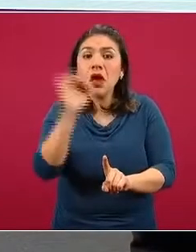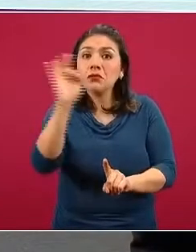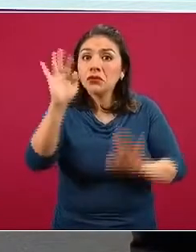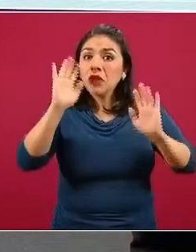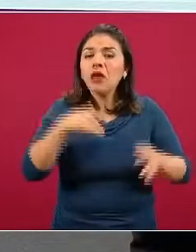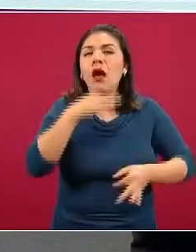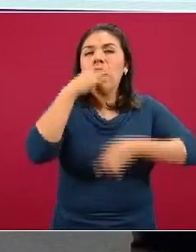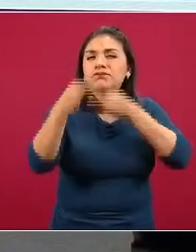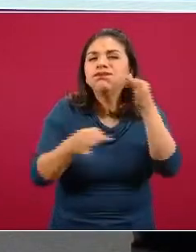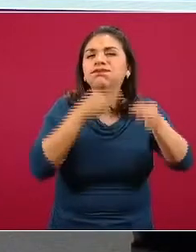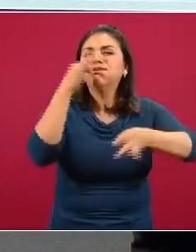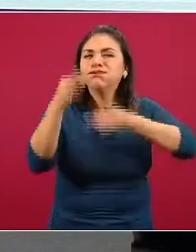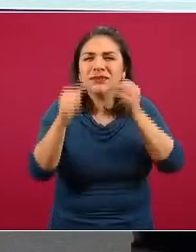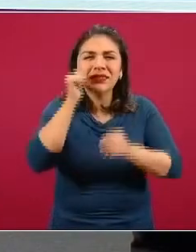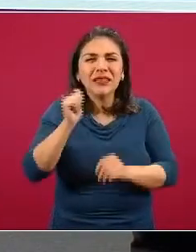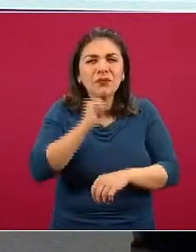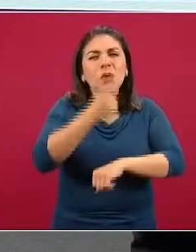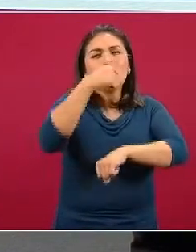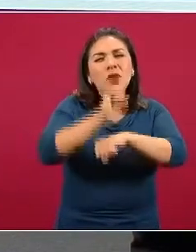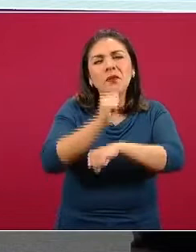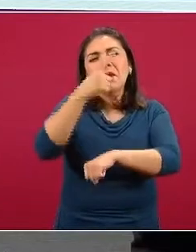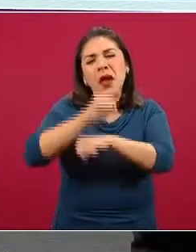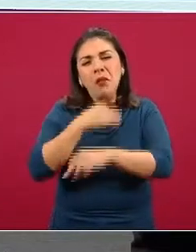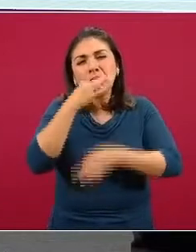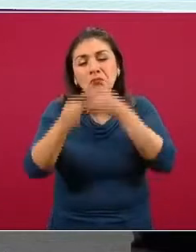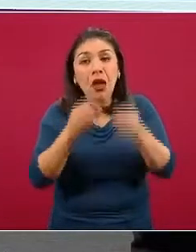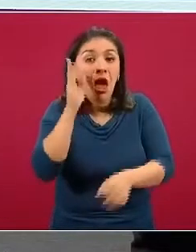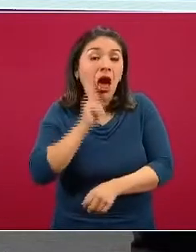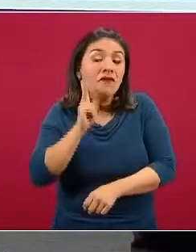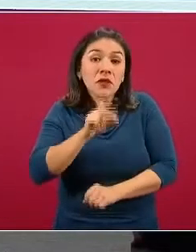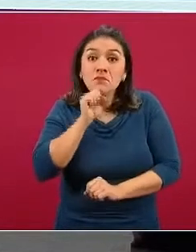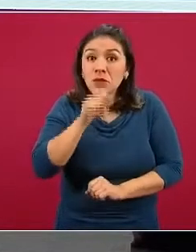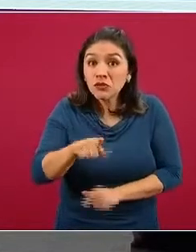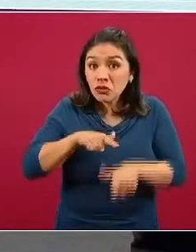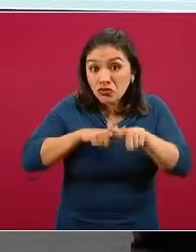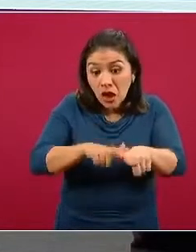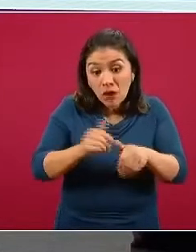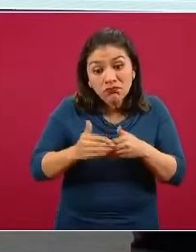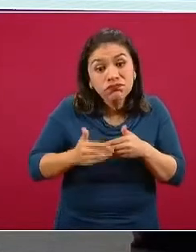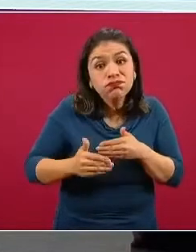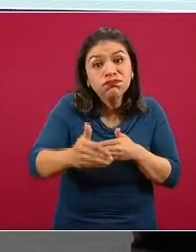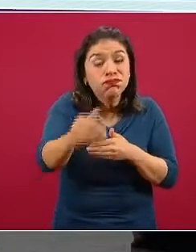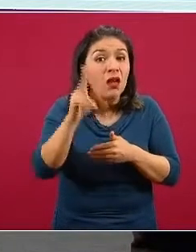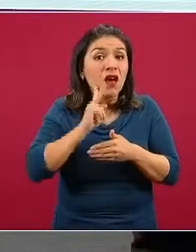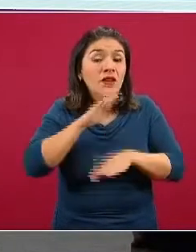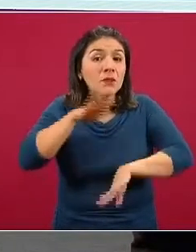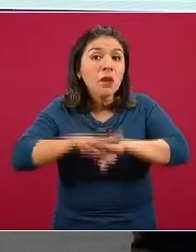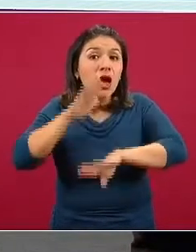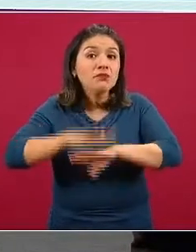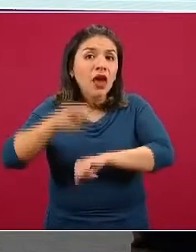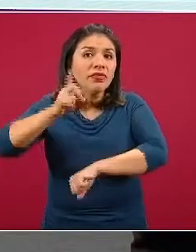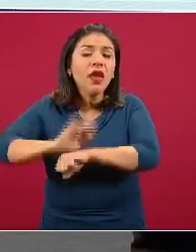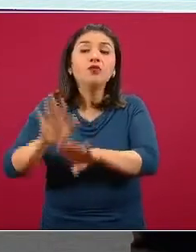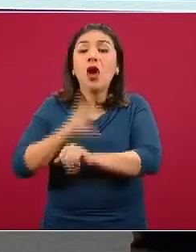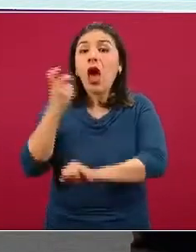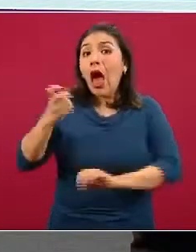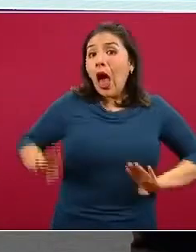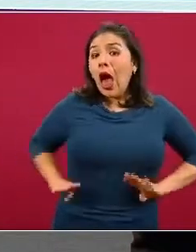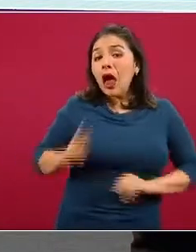estamos dándole seguimiento a este indicador. Vamos a ver si el mismo continúa manteniéndose en siguientes días, dado que este